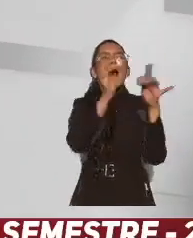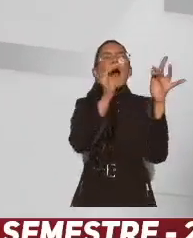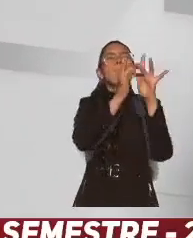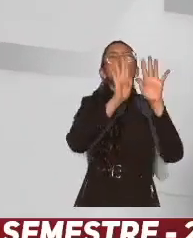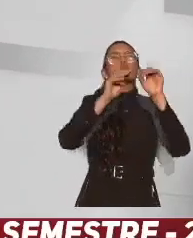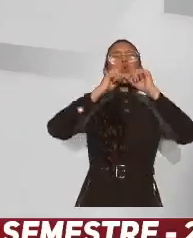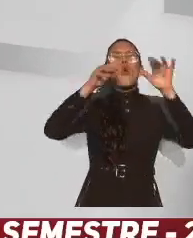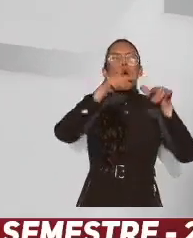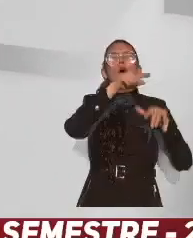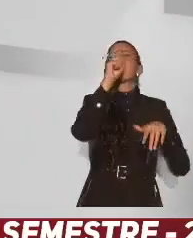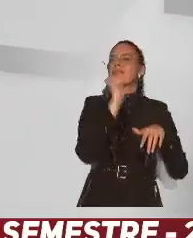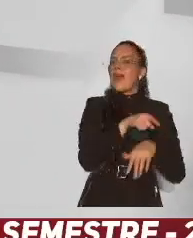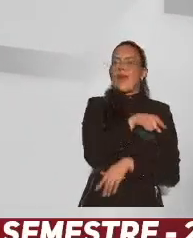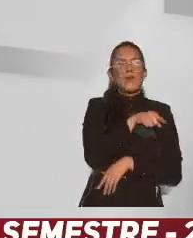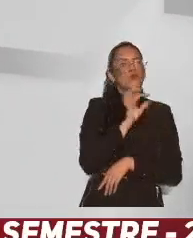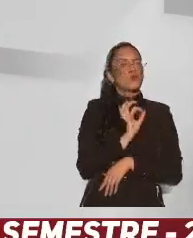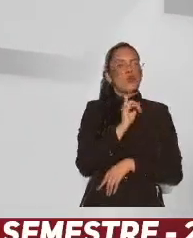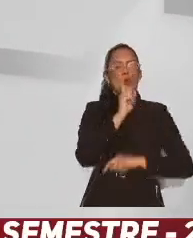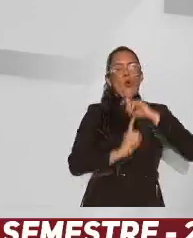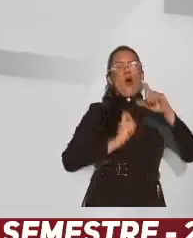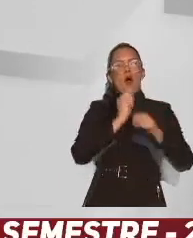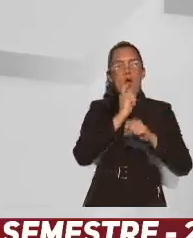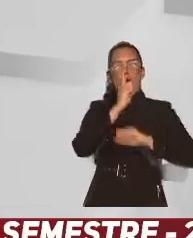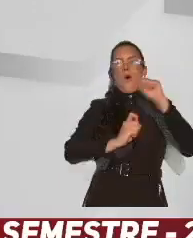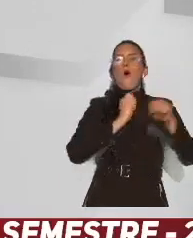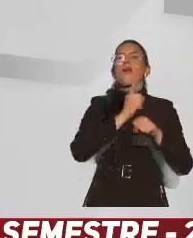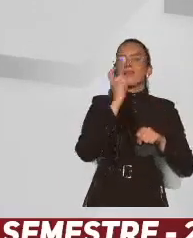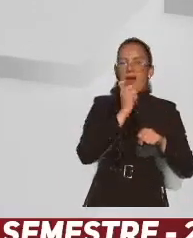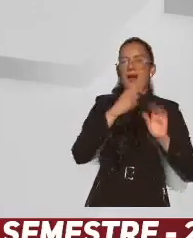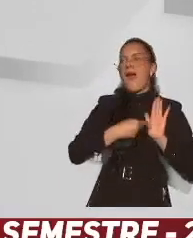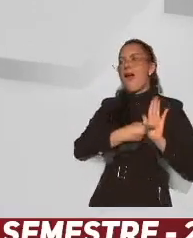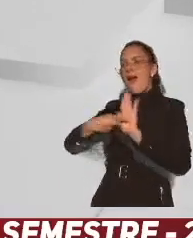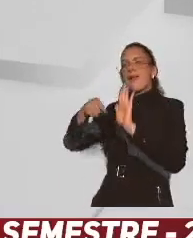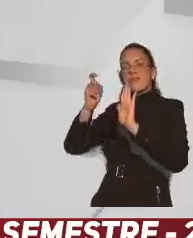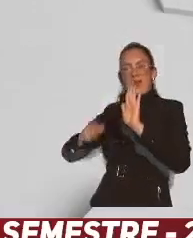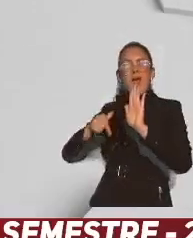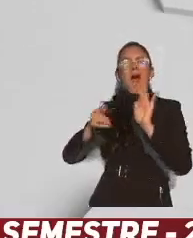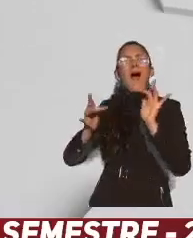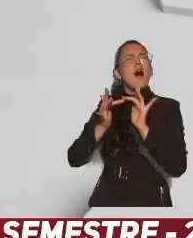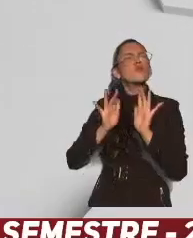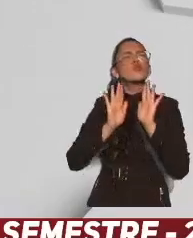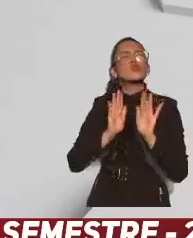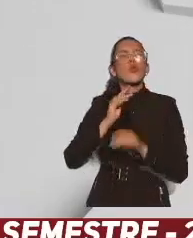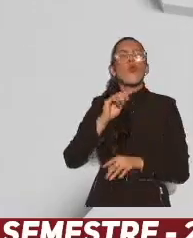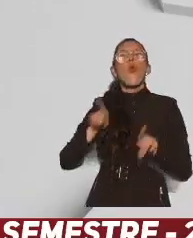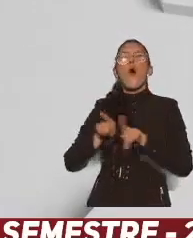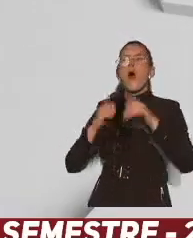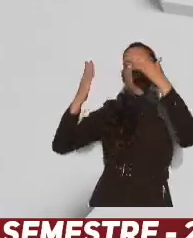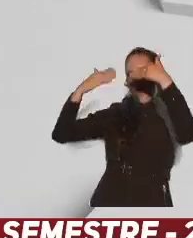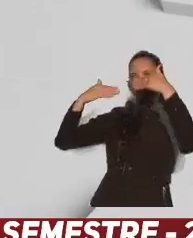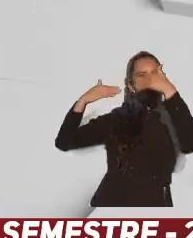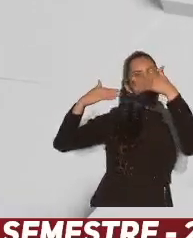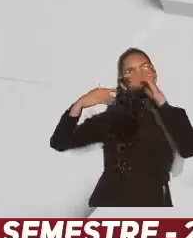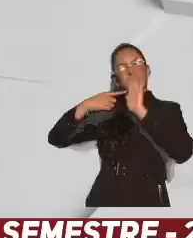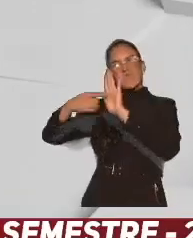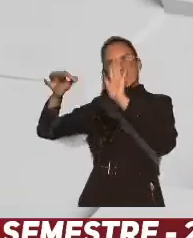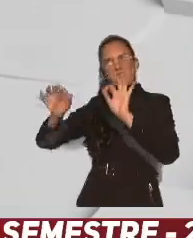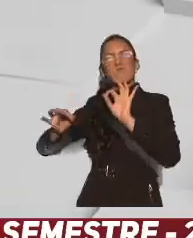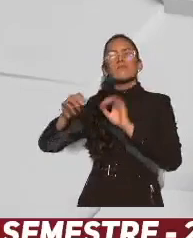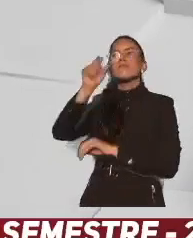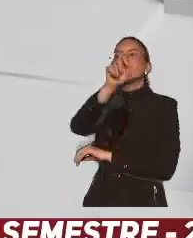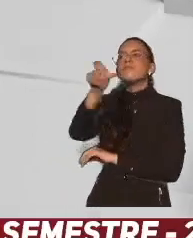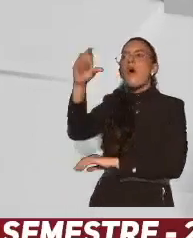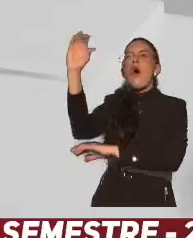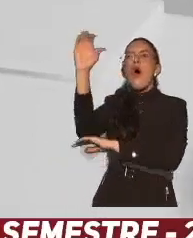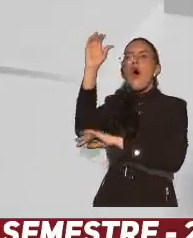y que para el Ejército Nacional es un ejercicio de transparencia y compromiso que se lleva a cabo con todos los colombianos. Así es, bajo el